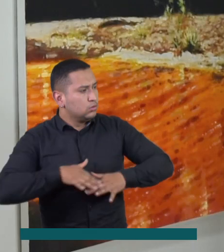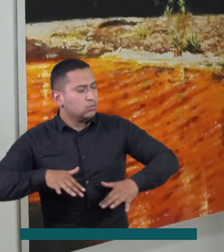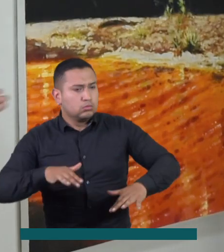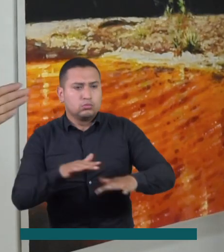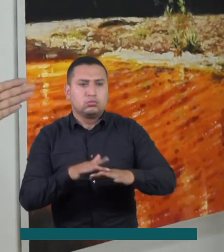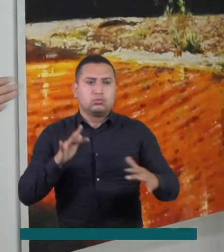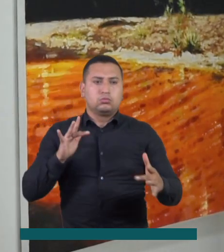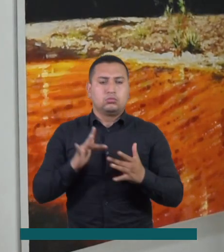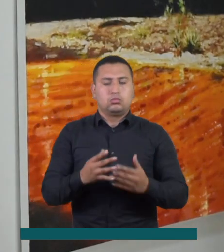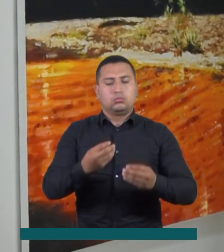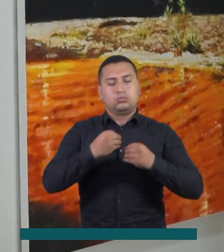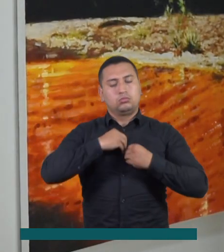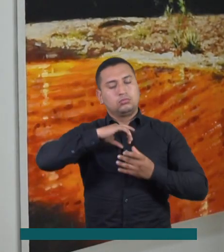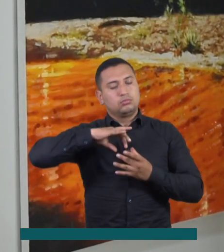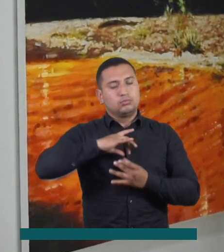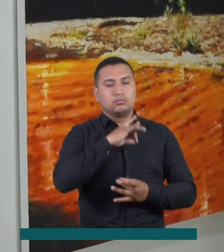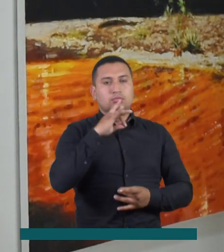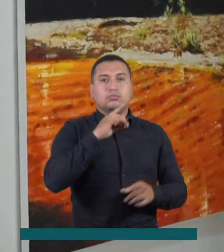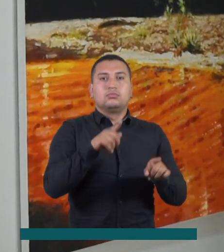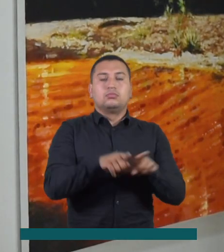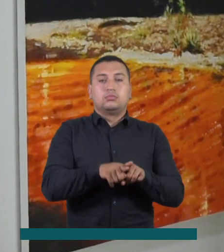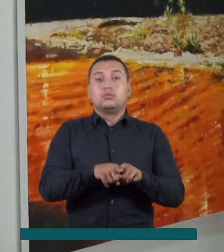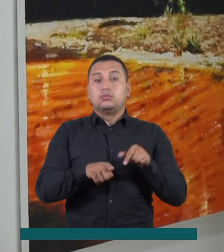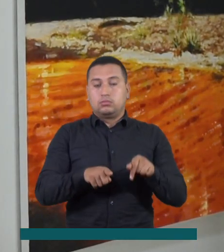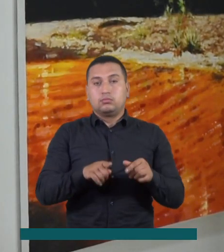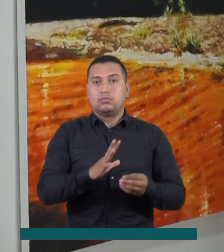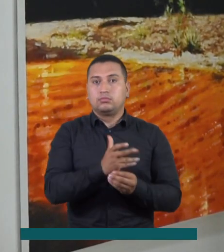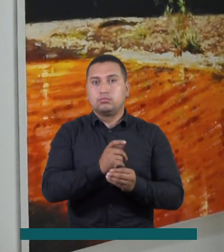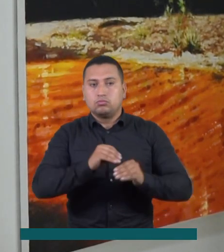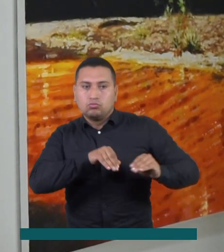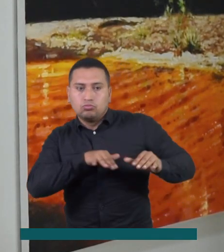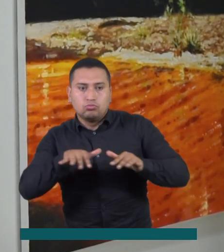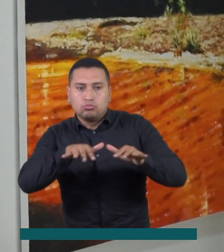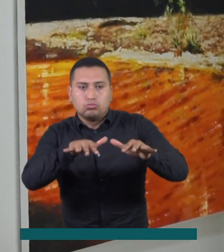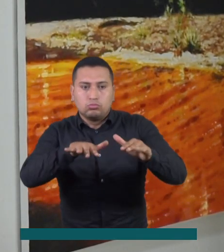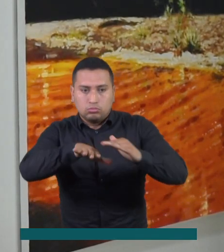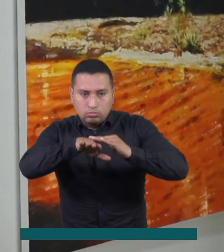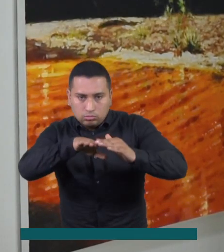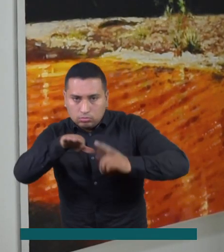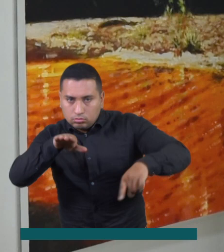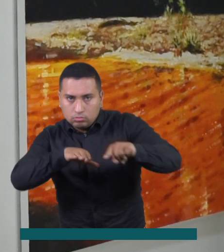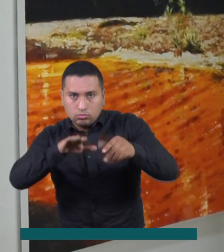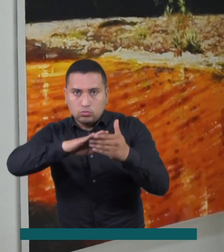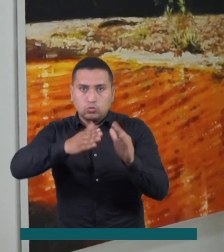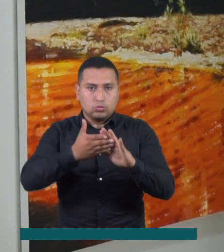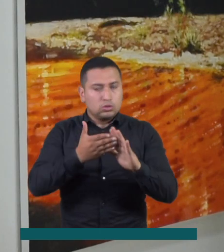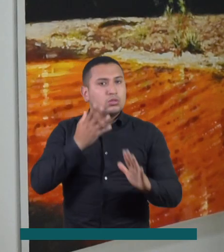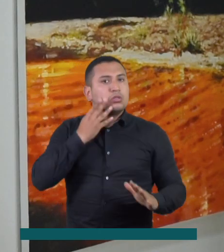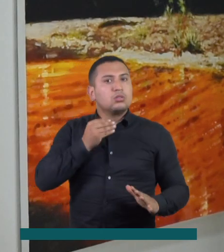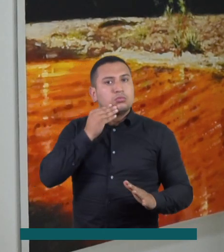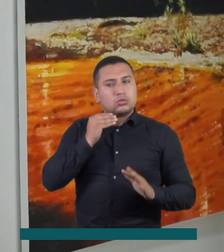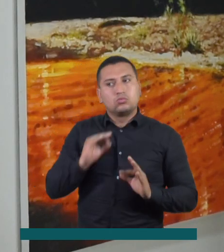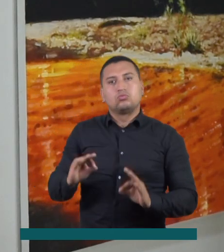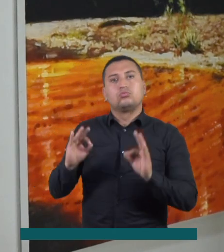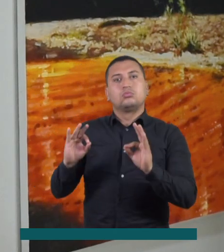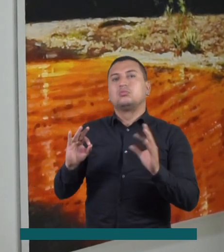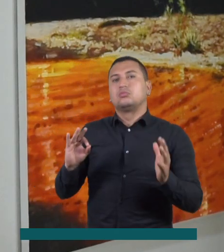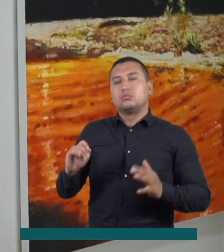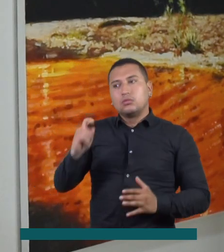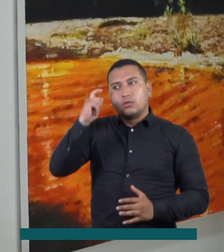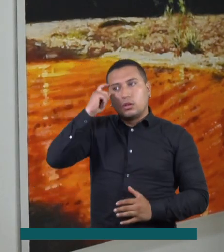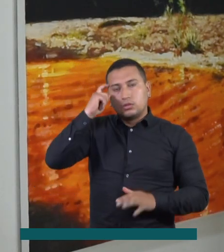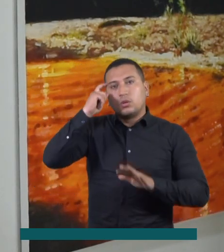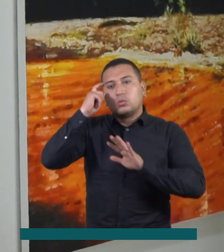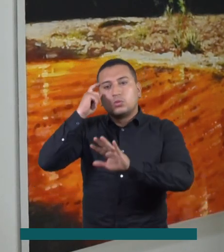convergen esta gran muestra artística, los cuales invitan a la comunidad a vivir la experiencia que comunica el pensamiento de 21